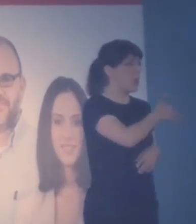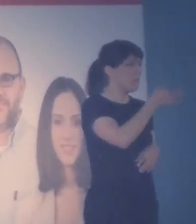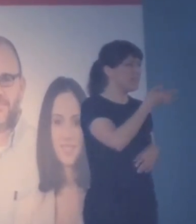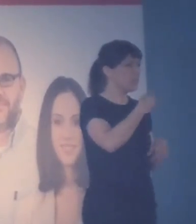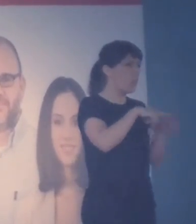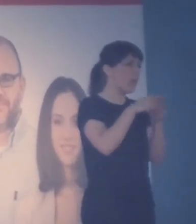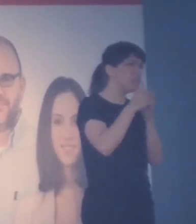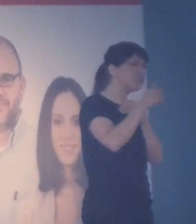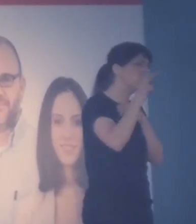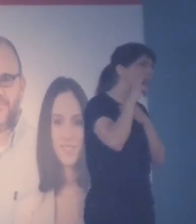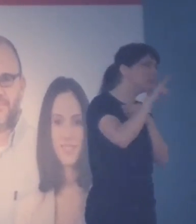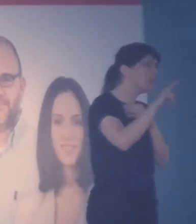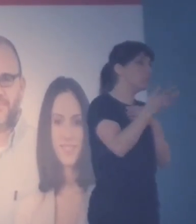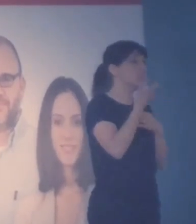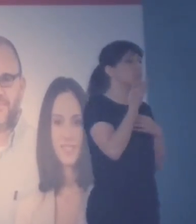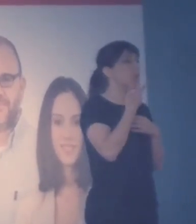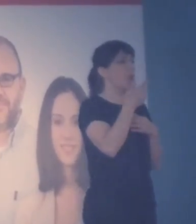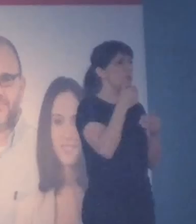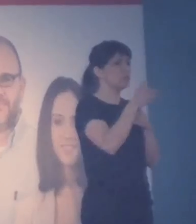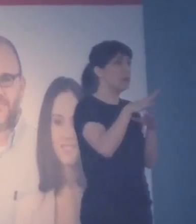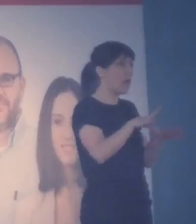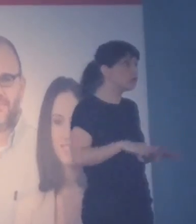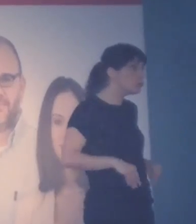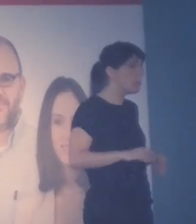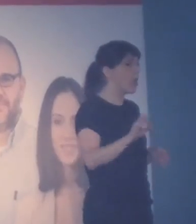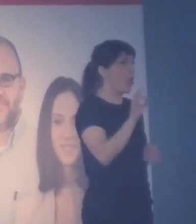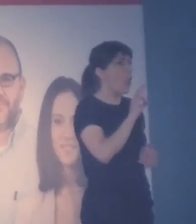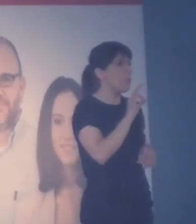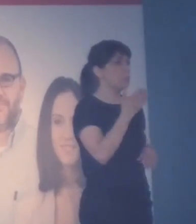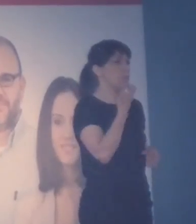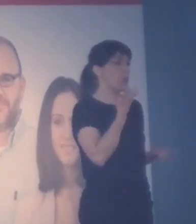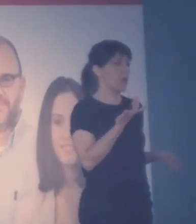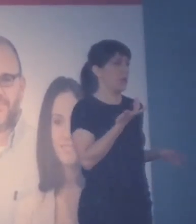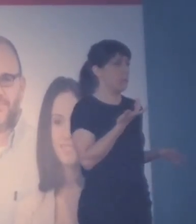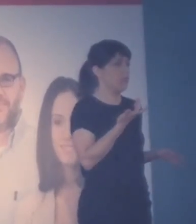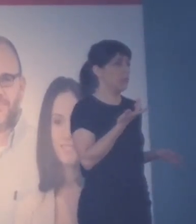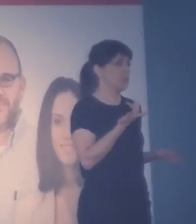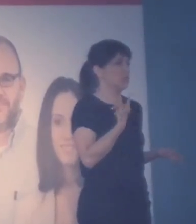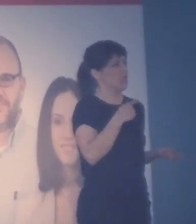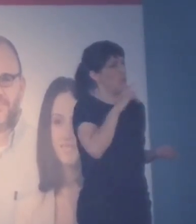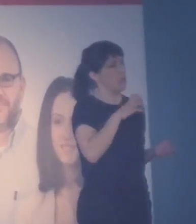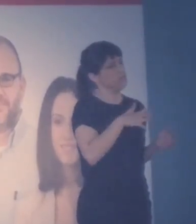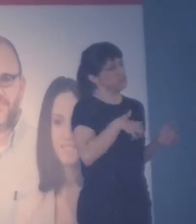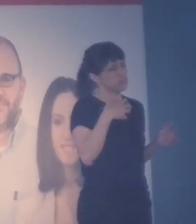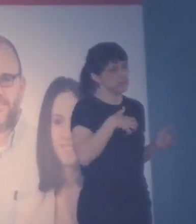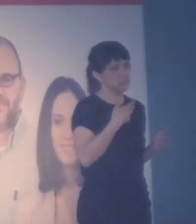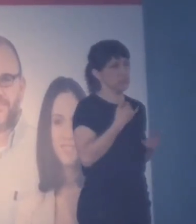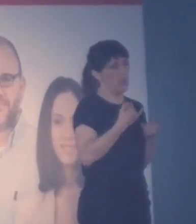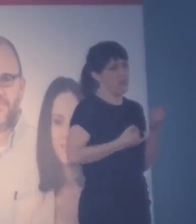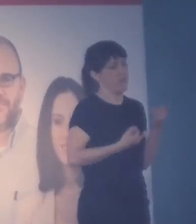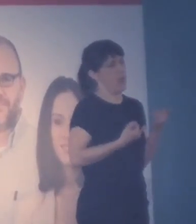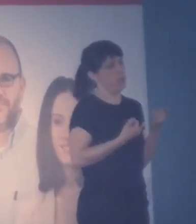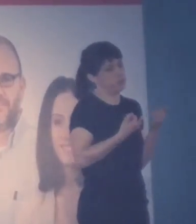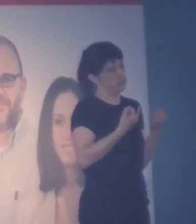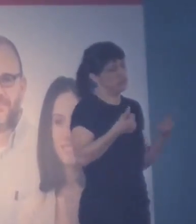futuro que o bien se asume o bien seguimos enfonzándonos rotados en el suelo.